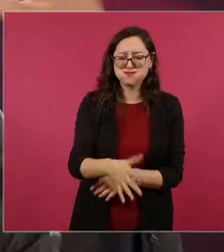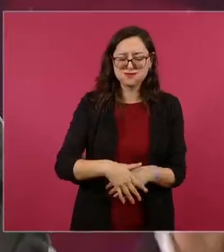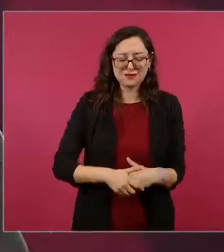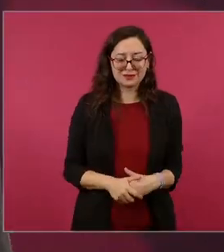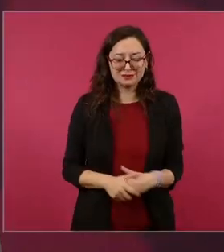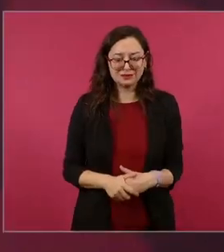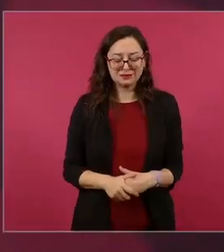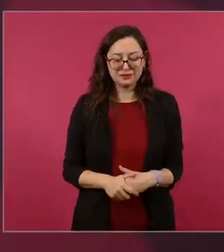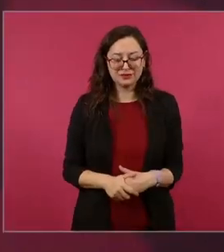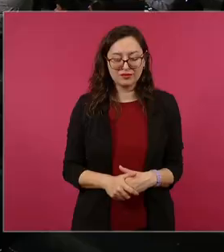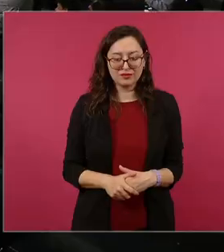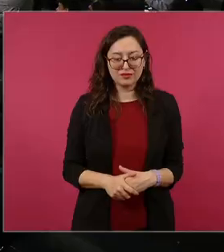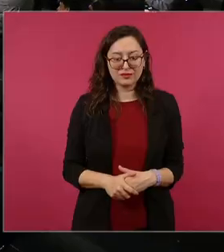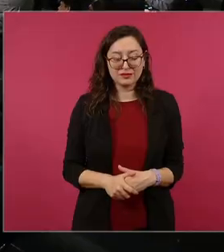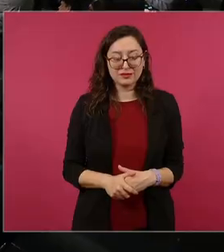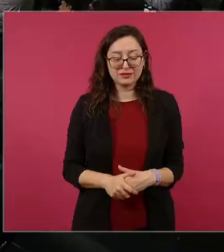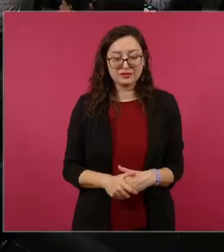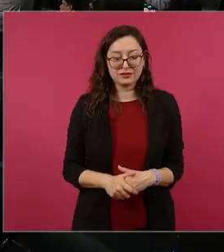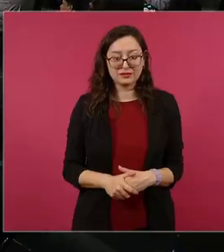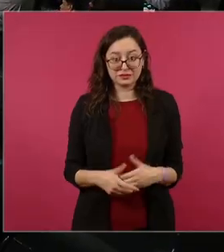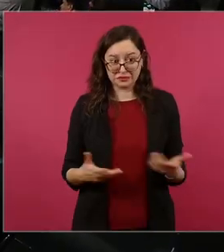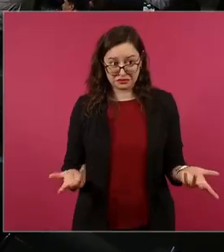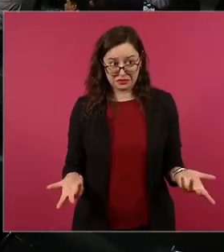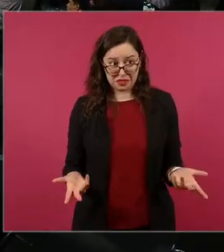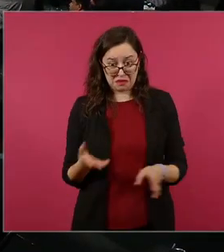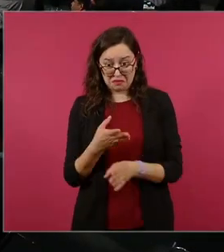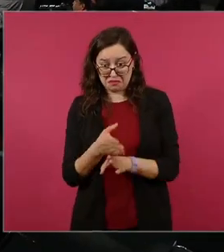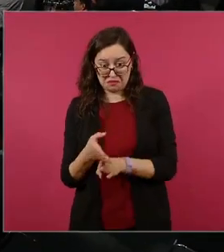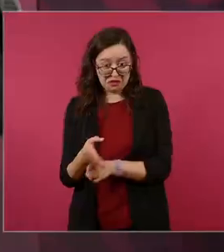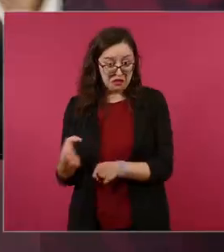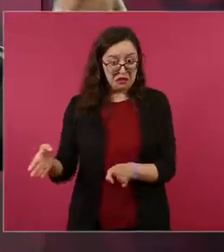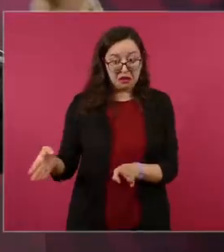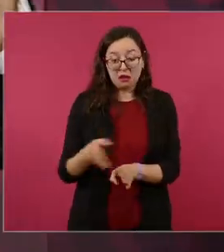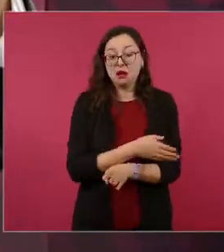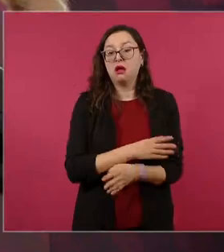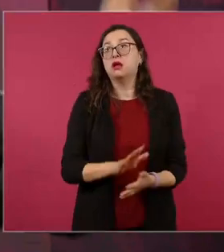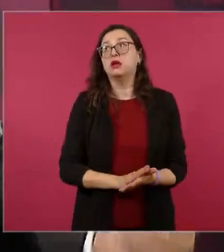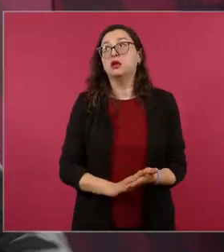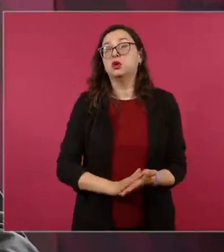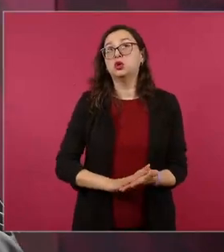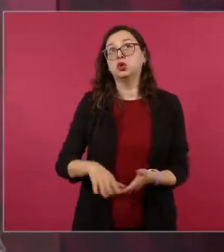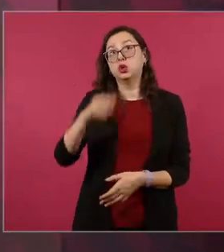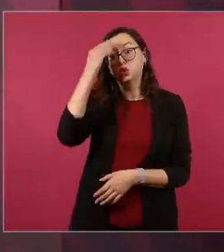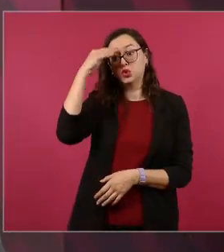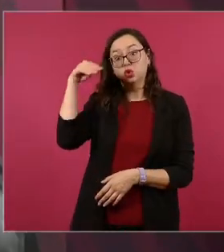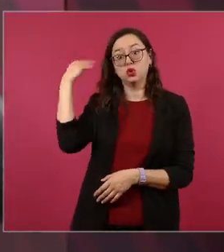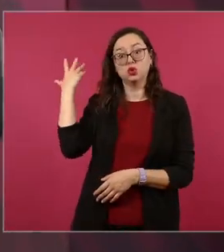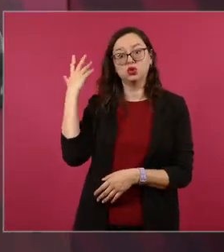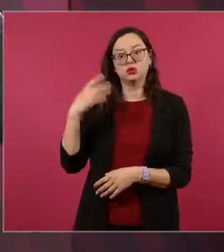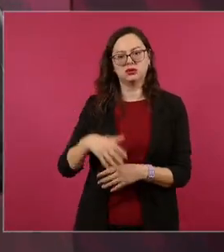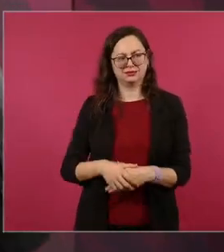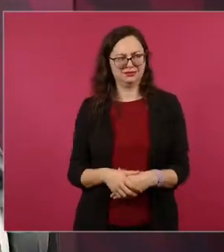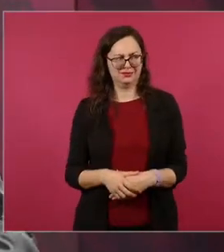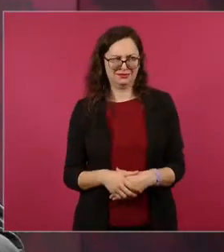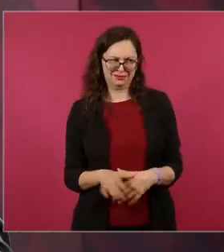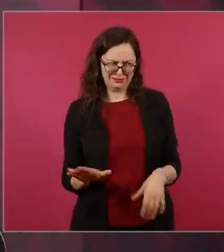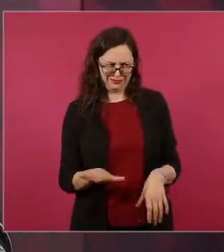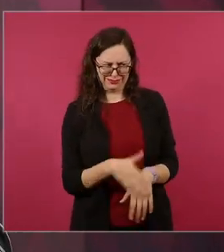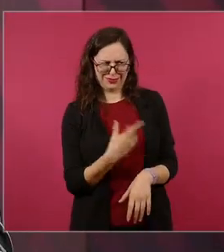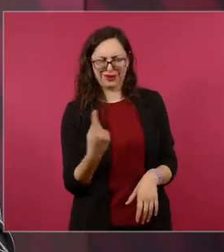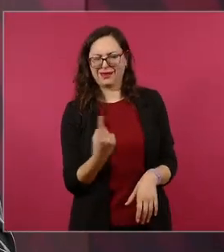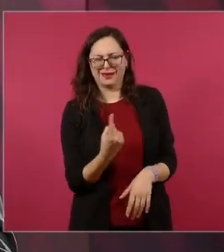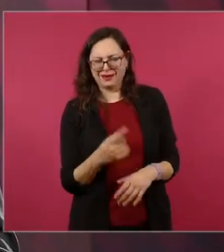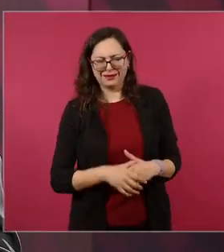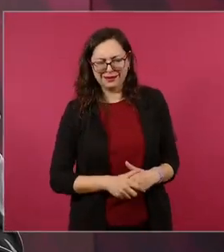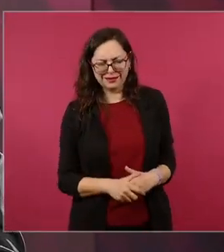¿Por qué olvidar que durante todo el periodo neoliberal, que ya superamos,